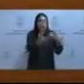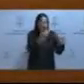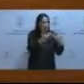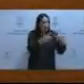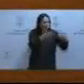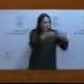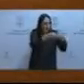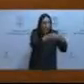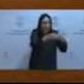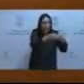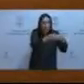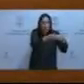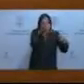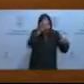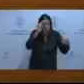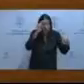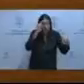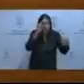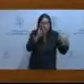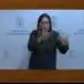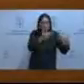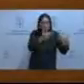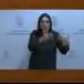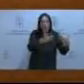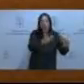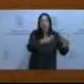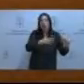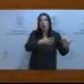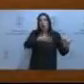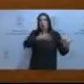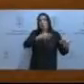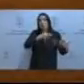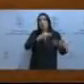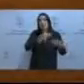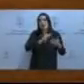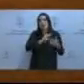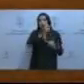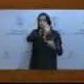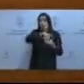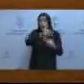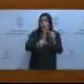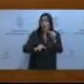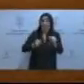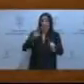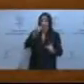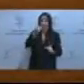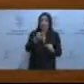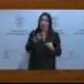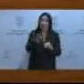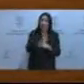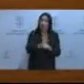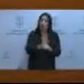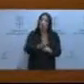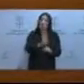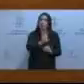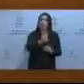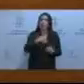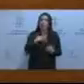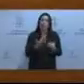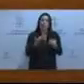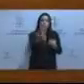nivel nacional o presentarse quizás en las próximas elecciones nacionales, en la próxima candidatura nacional, ya que Asturias les queda